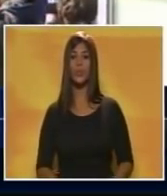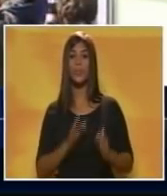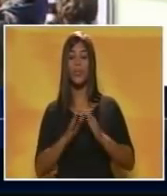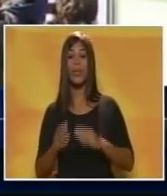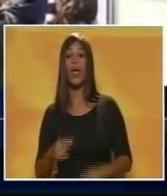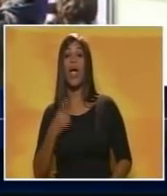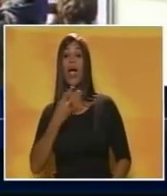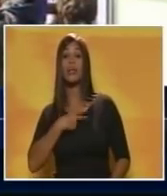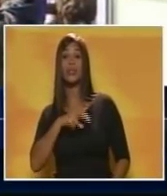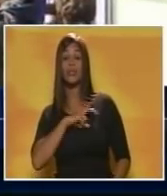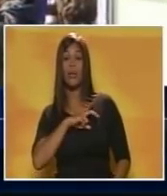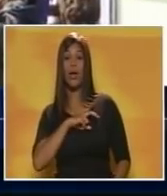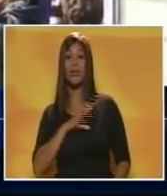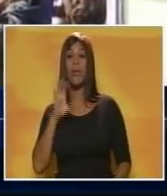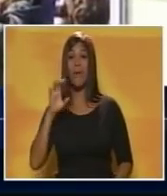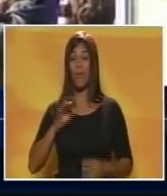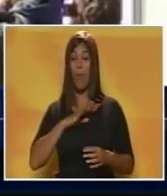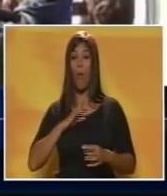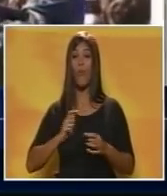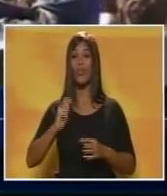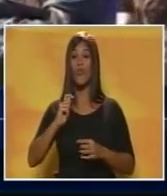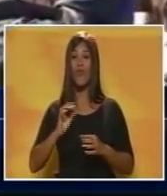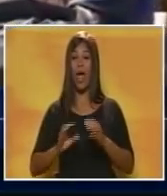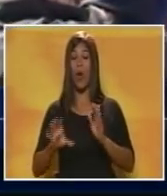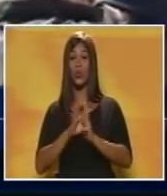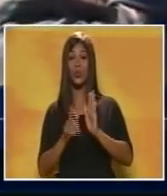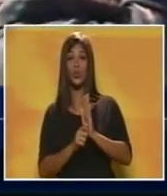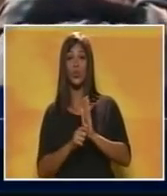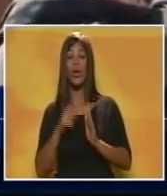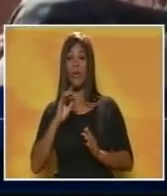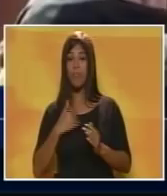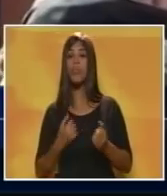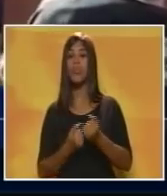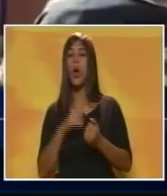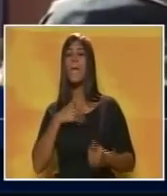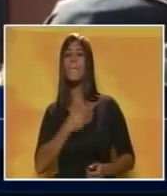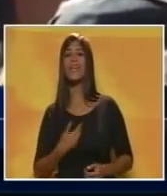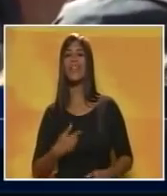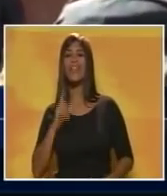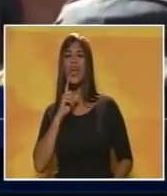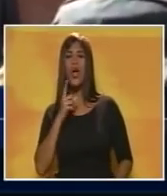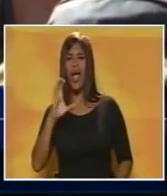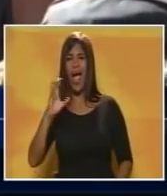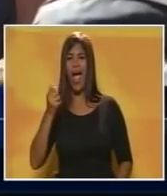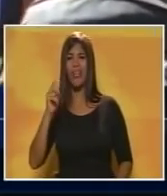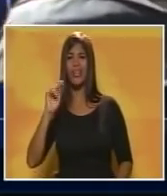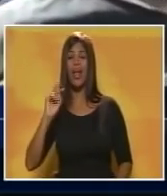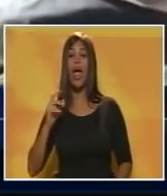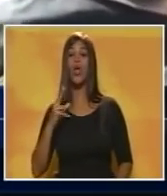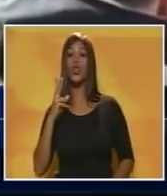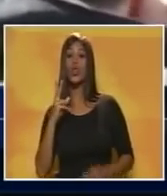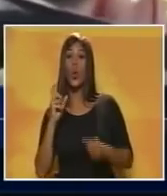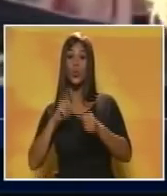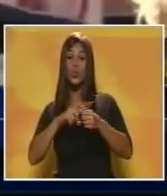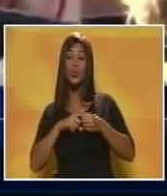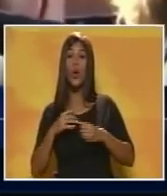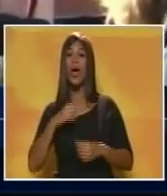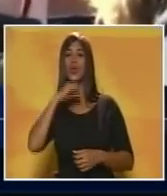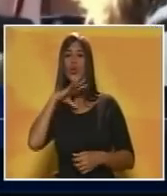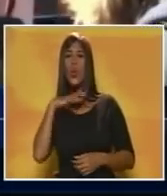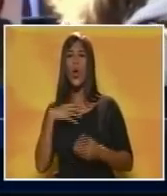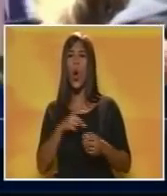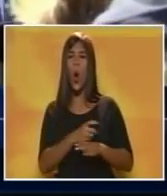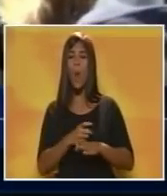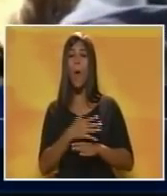En España, el Tribunal Constitucional avaló que el expresidente regional catalán Carles Puigdemont y 2 miembros de su antiguo gobierno